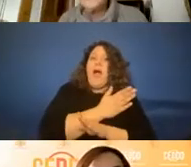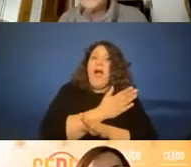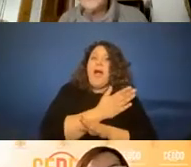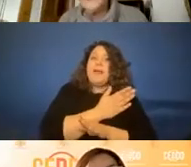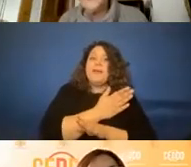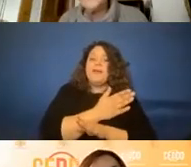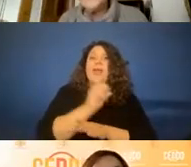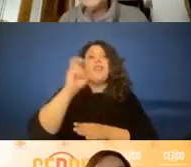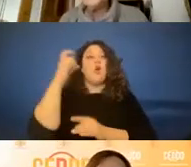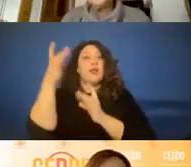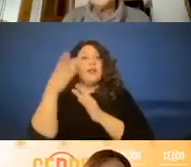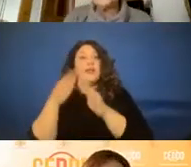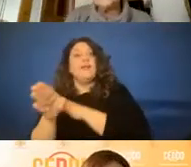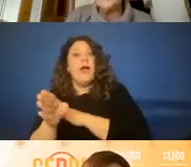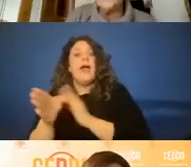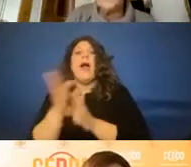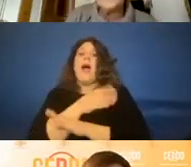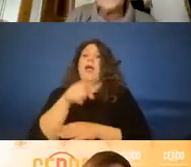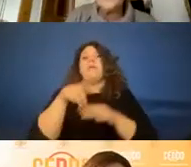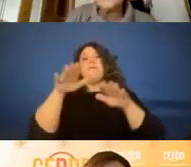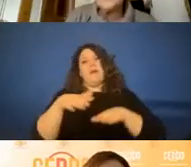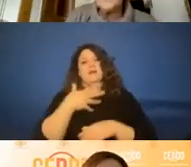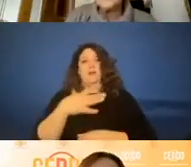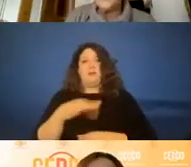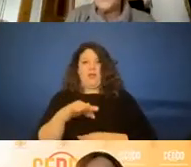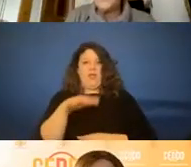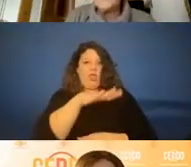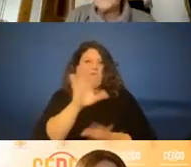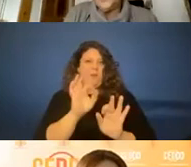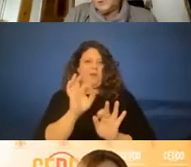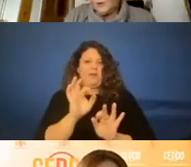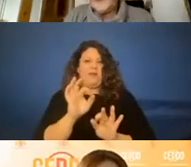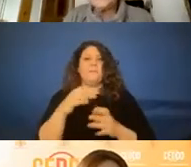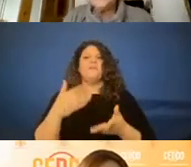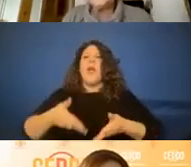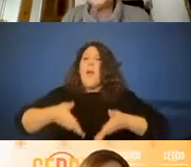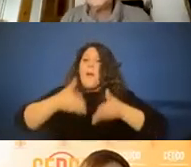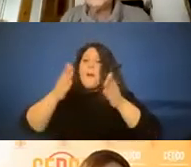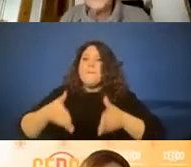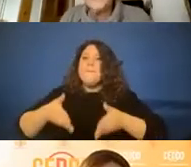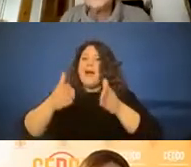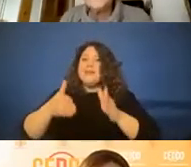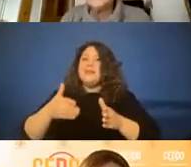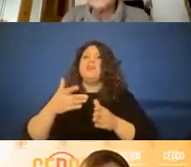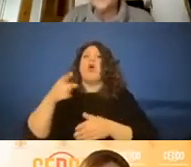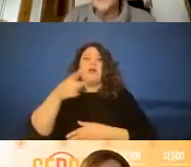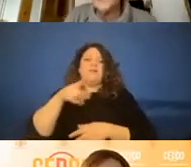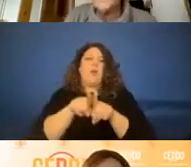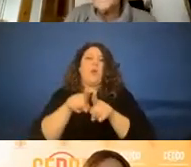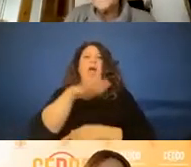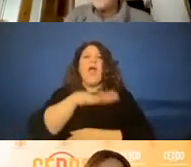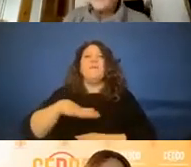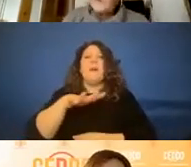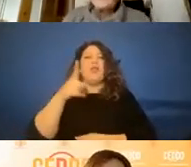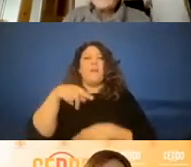otra actividad. Entonces, el trazado de los pasillos, que pueden ser, por otra parte, espacios sensoriales de